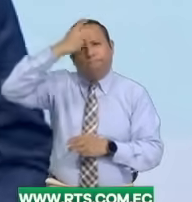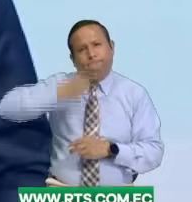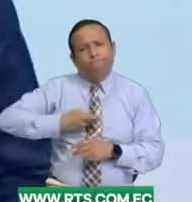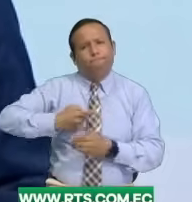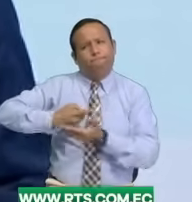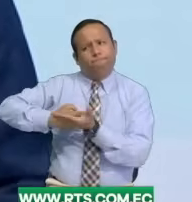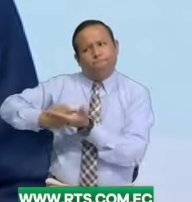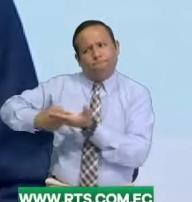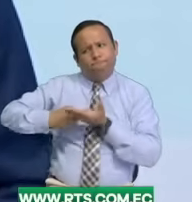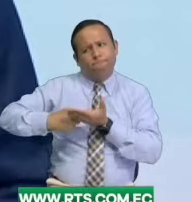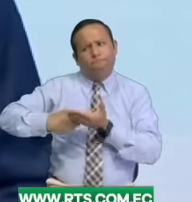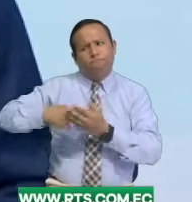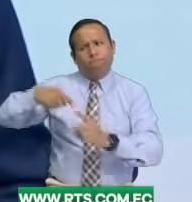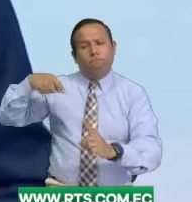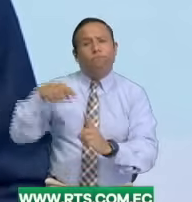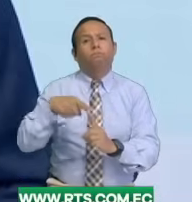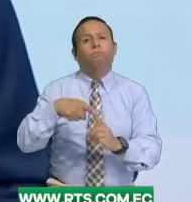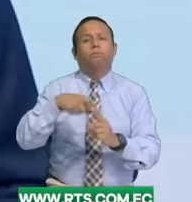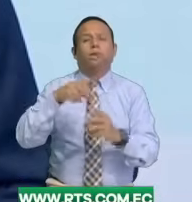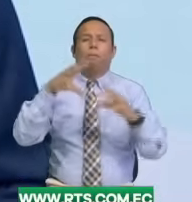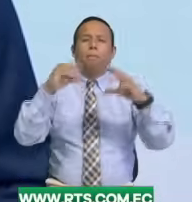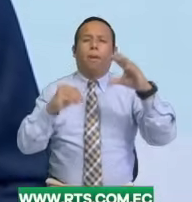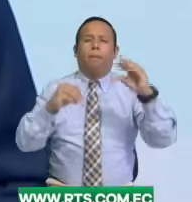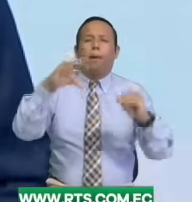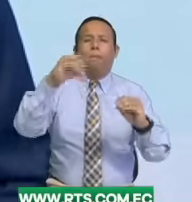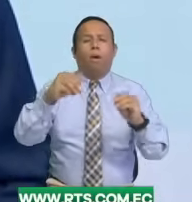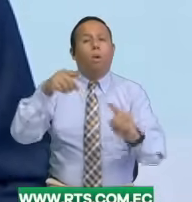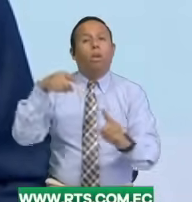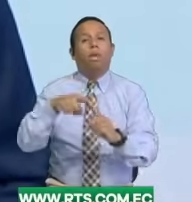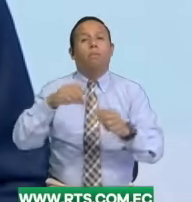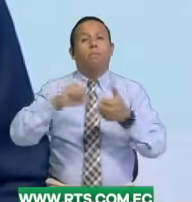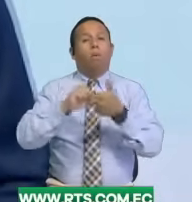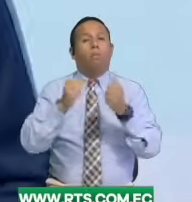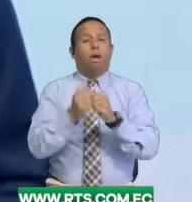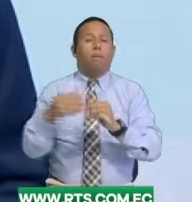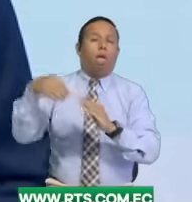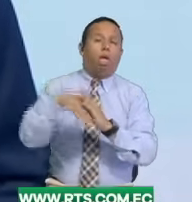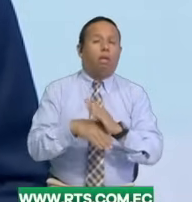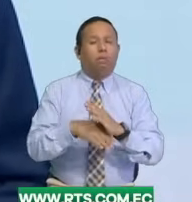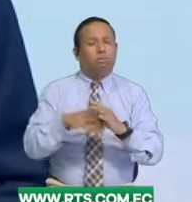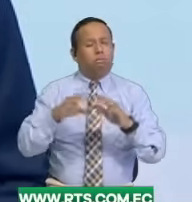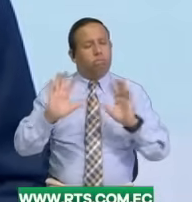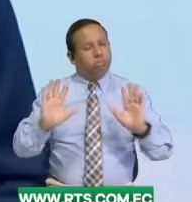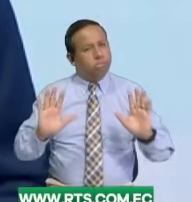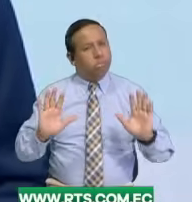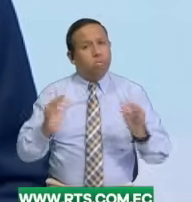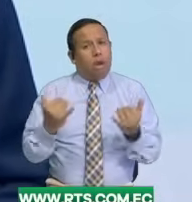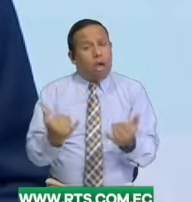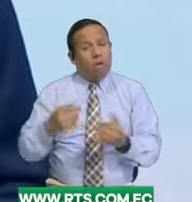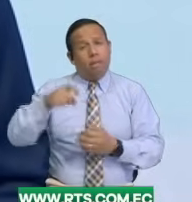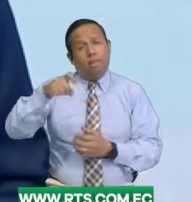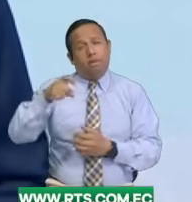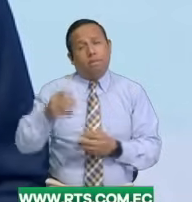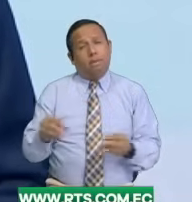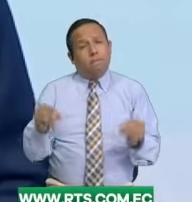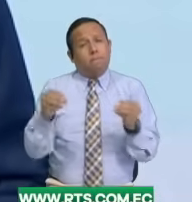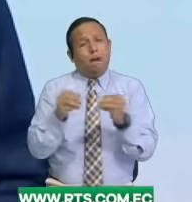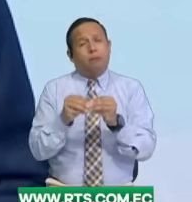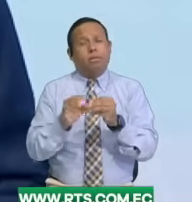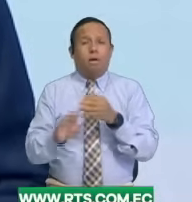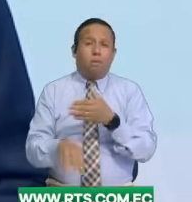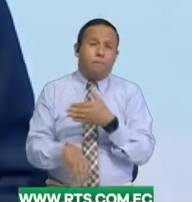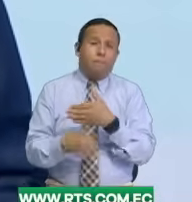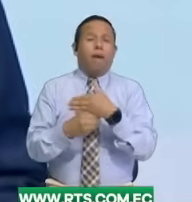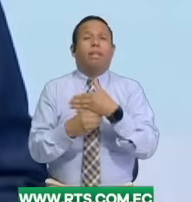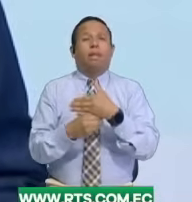firmes para evitar un colapso en el sistema eléctrico nacional. Nos vemos en la necesidad de implementar